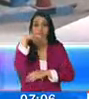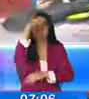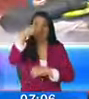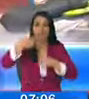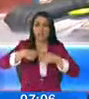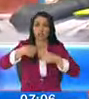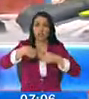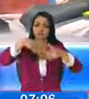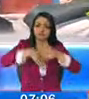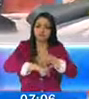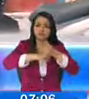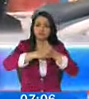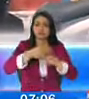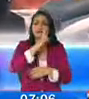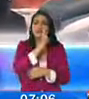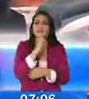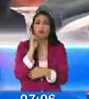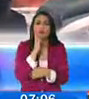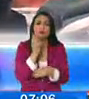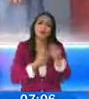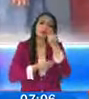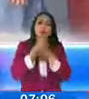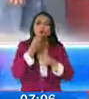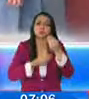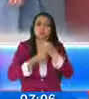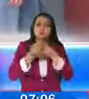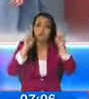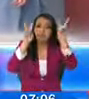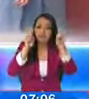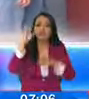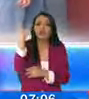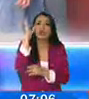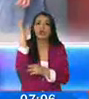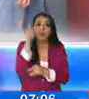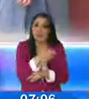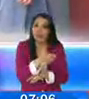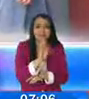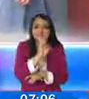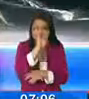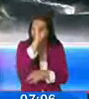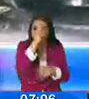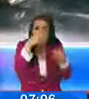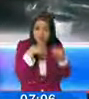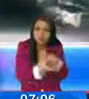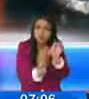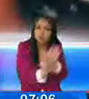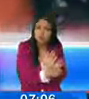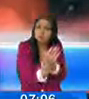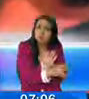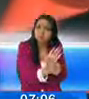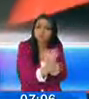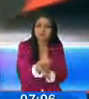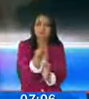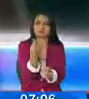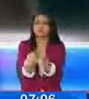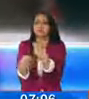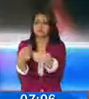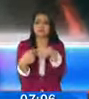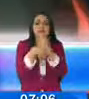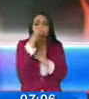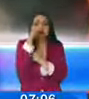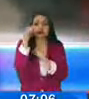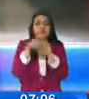restaurante supuestamente bajo la fachada de comida colombiana. Era el centro de acopio. Desde el local salía toda la droga que era distribuida al menudeo